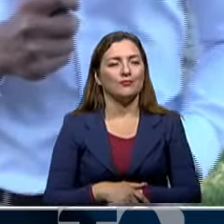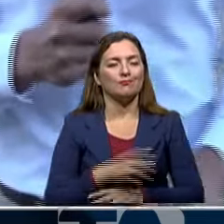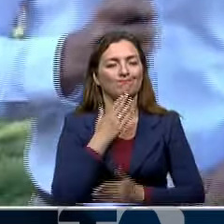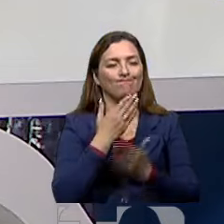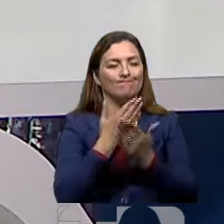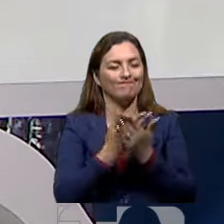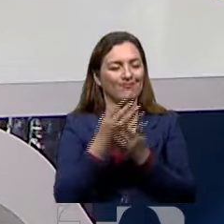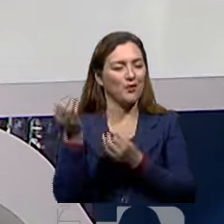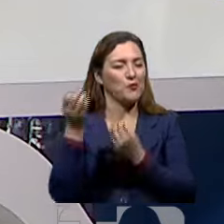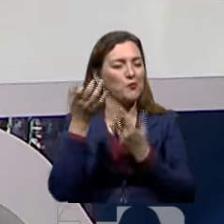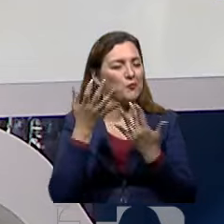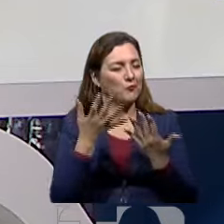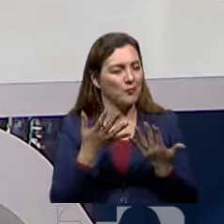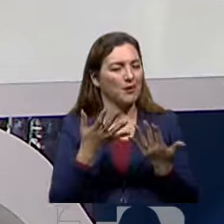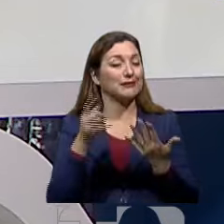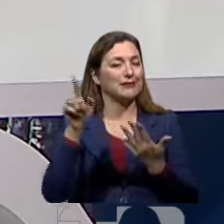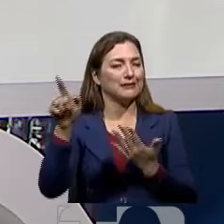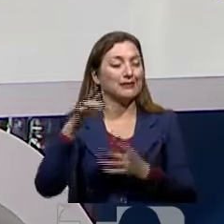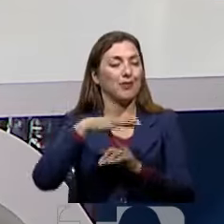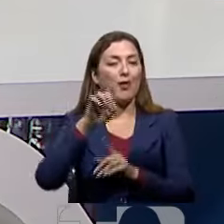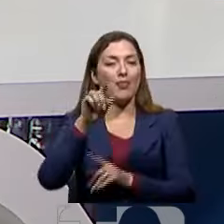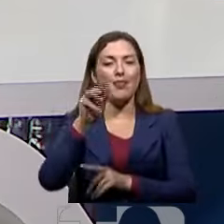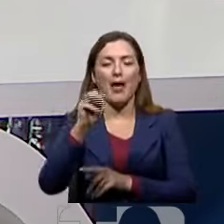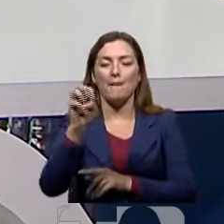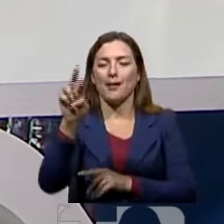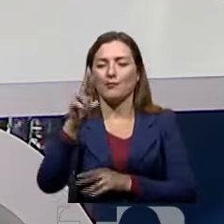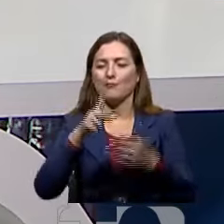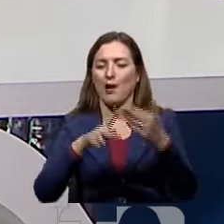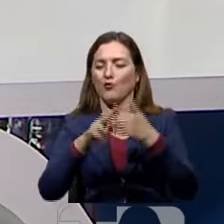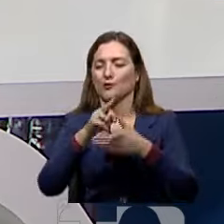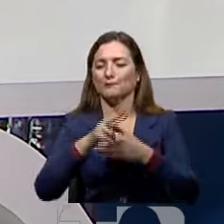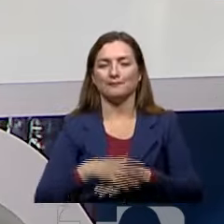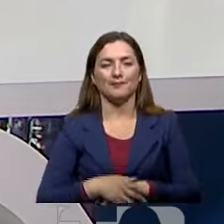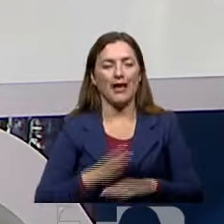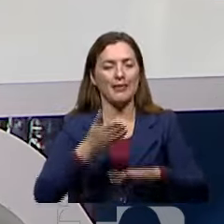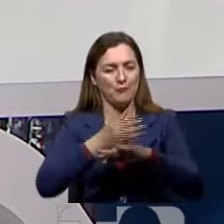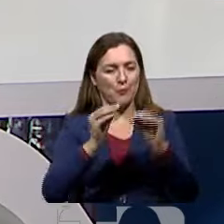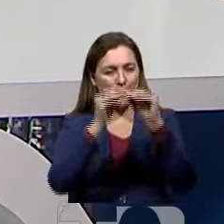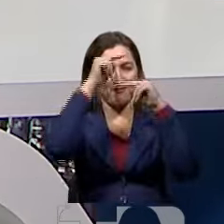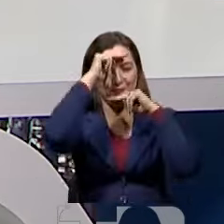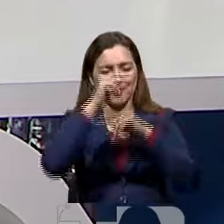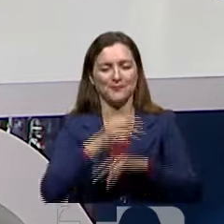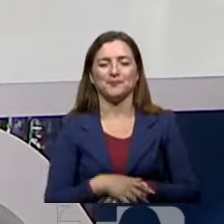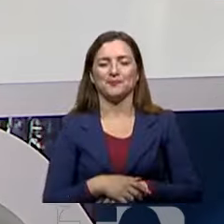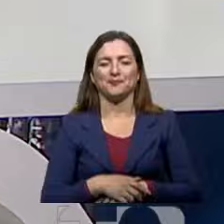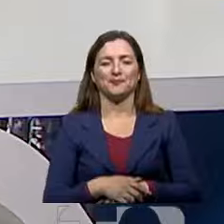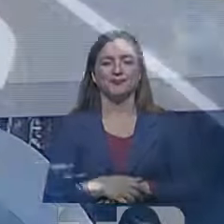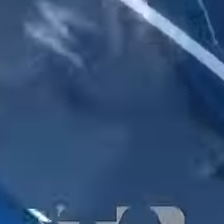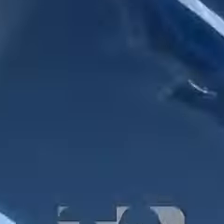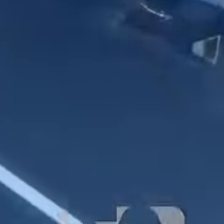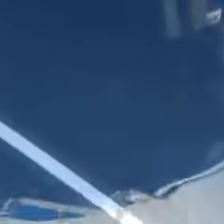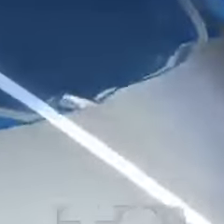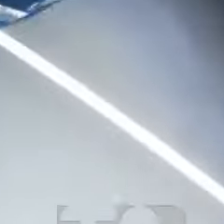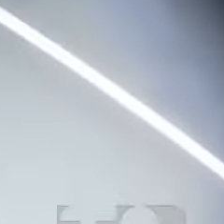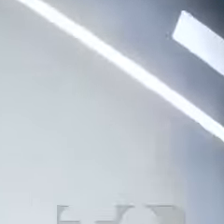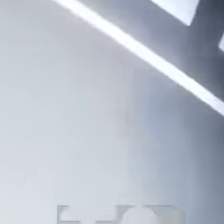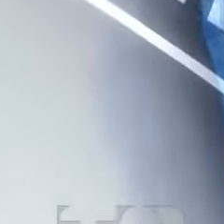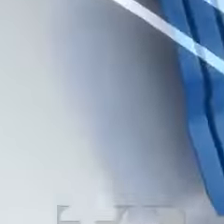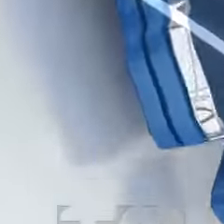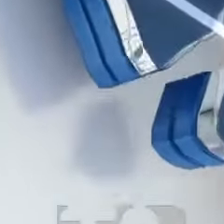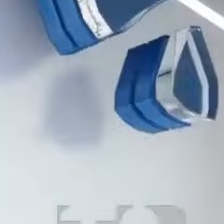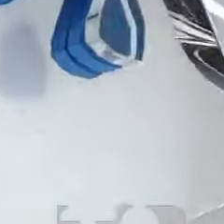Gracias, Juan Miguel, por tu reporte desde La Dahmer. Momento de hacer una pausa, André. Así es, pero ya regresamos con más información para ustedes.